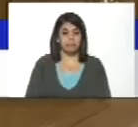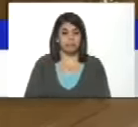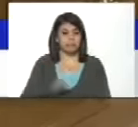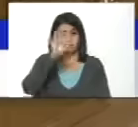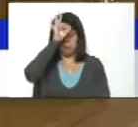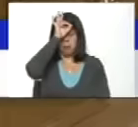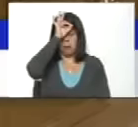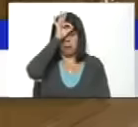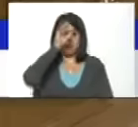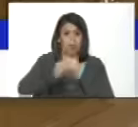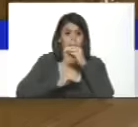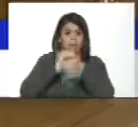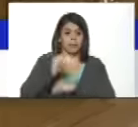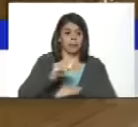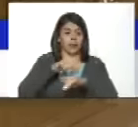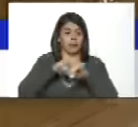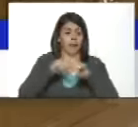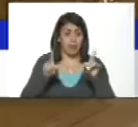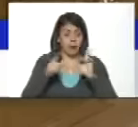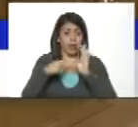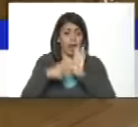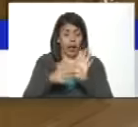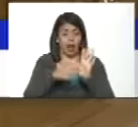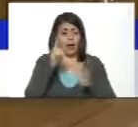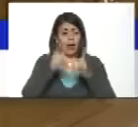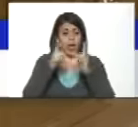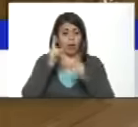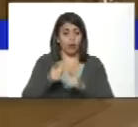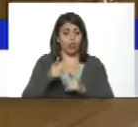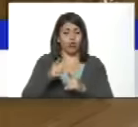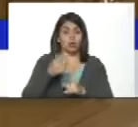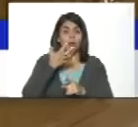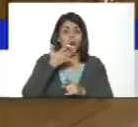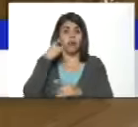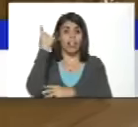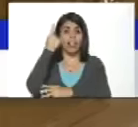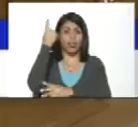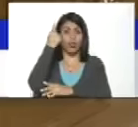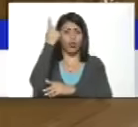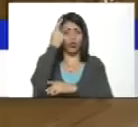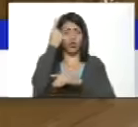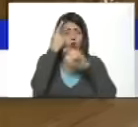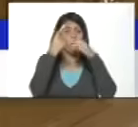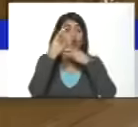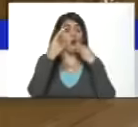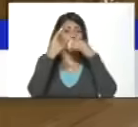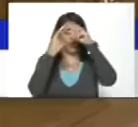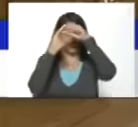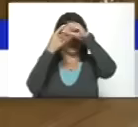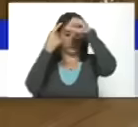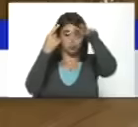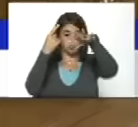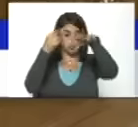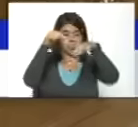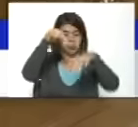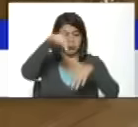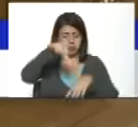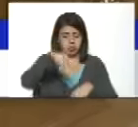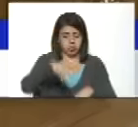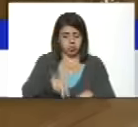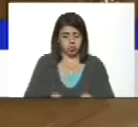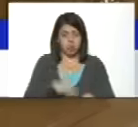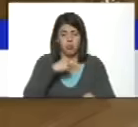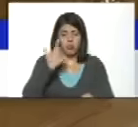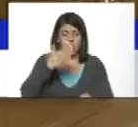No sabe qué le hicieron. Pero tiene referencia de algunos que lanzaron de helicóptero. Tiene referencia de algunos que los asesinaron a